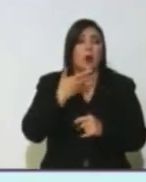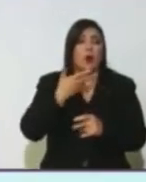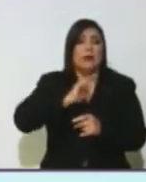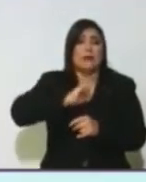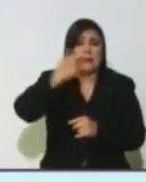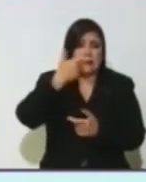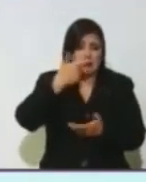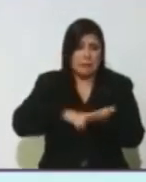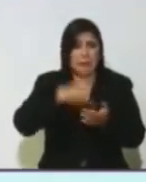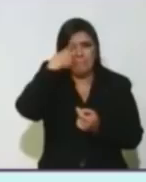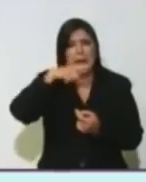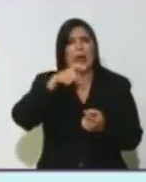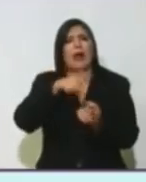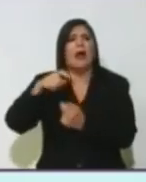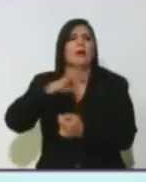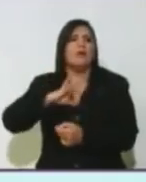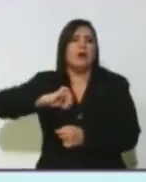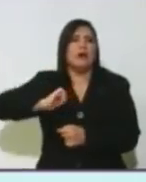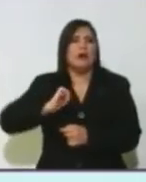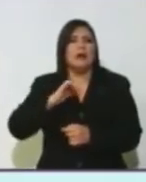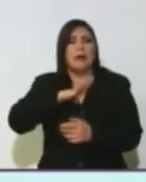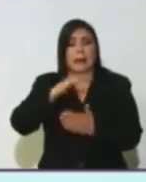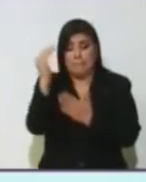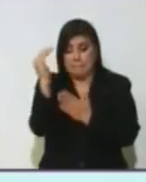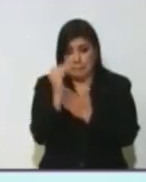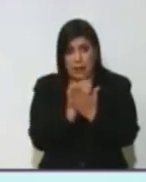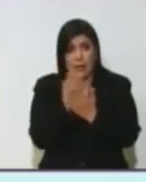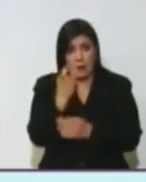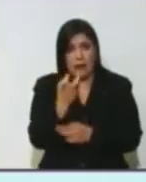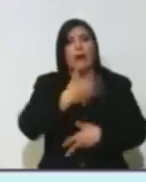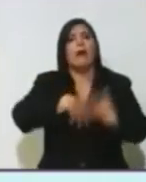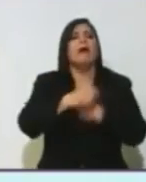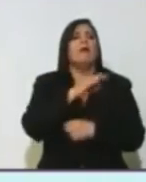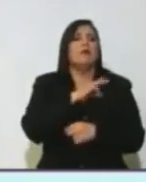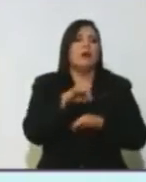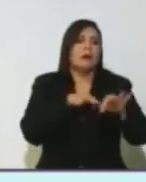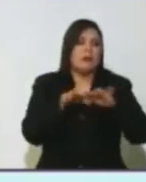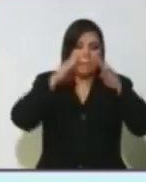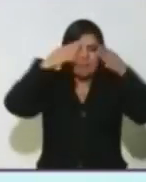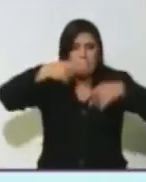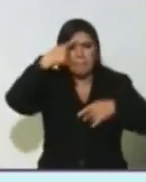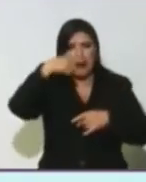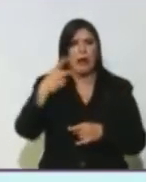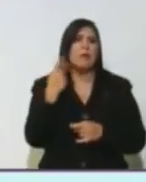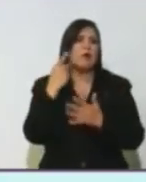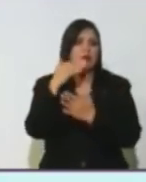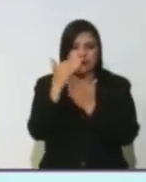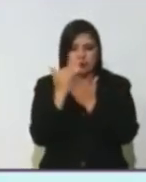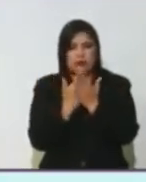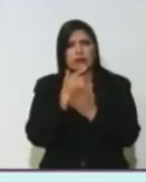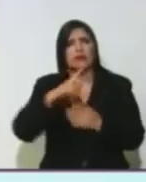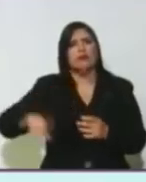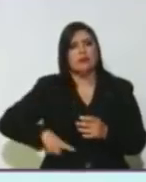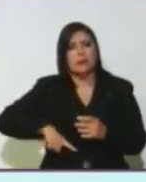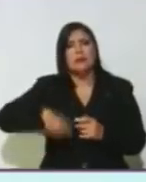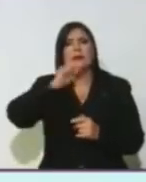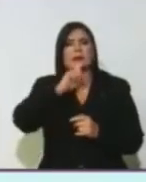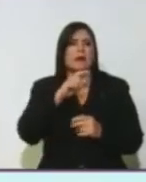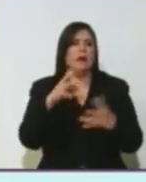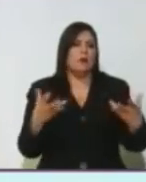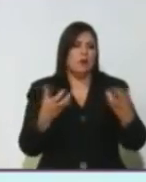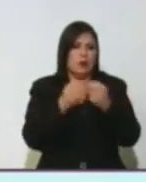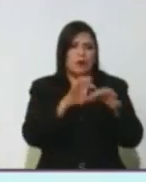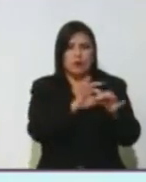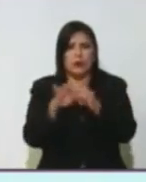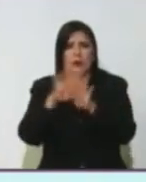ganancia la reducción de esto es es un trabajo de política pública junto con las alcaldías junto con las